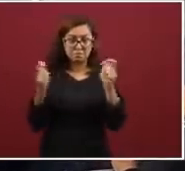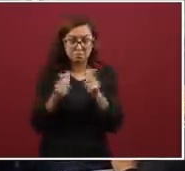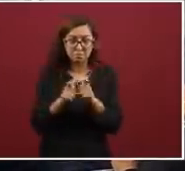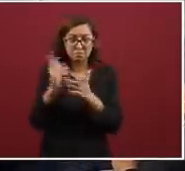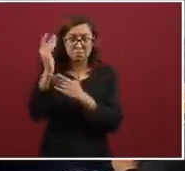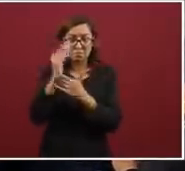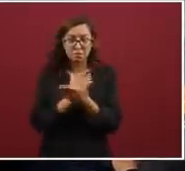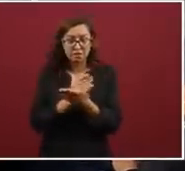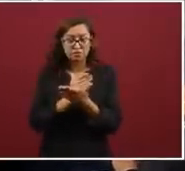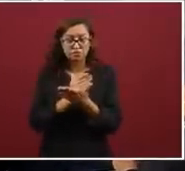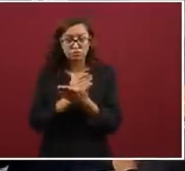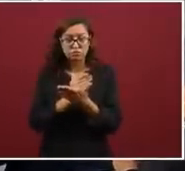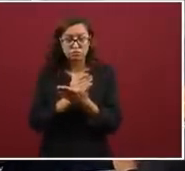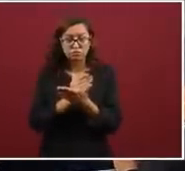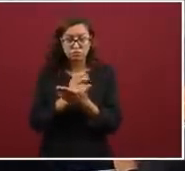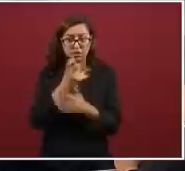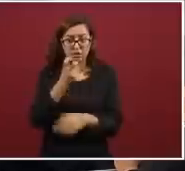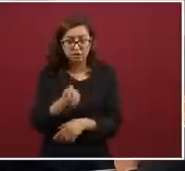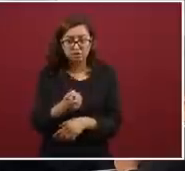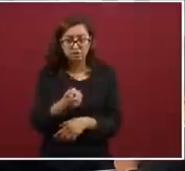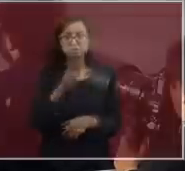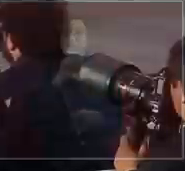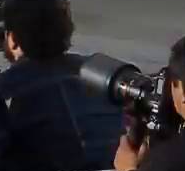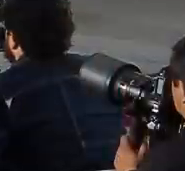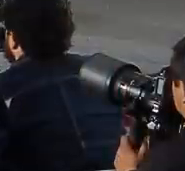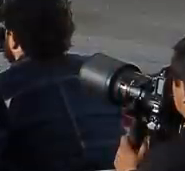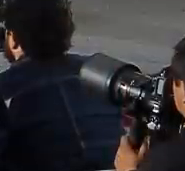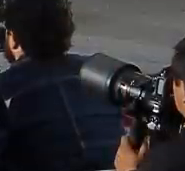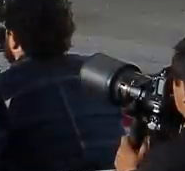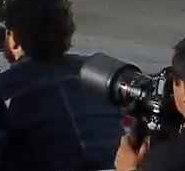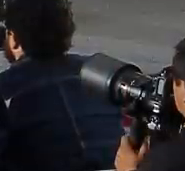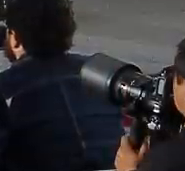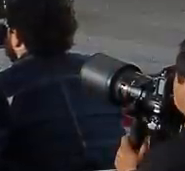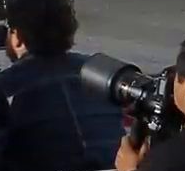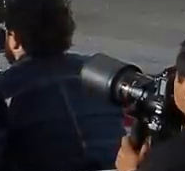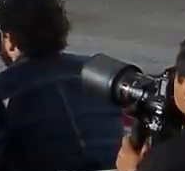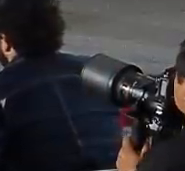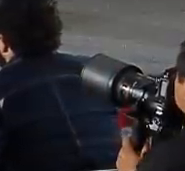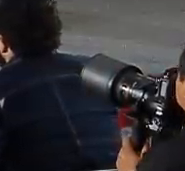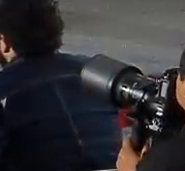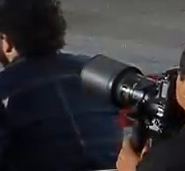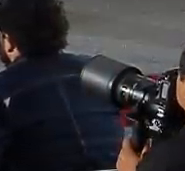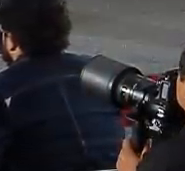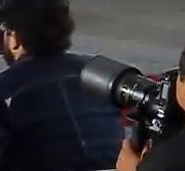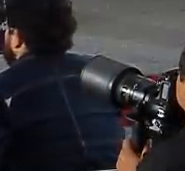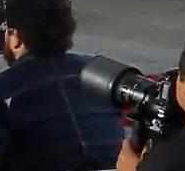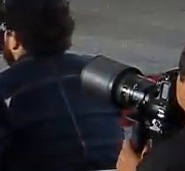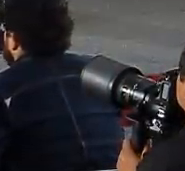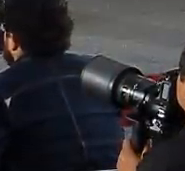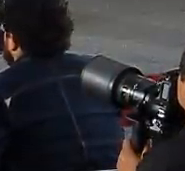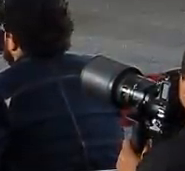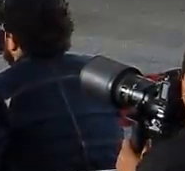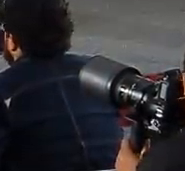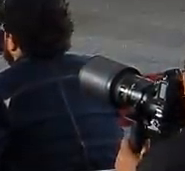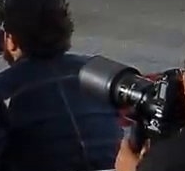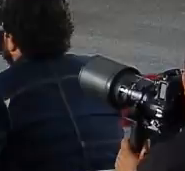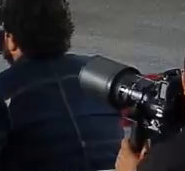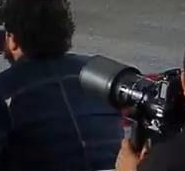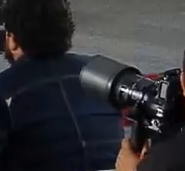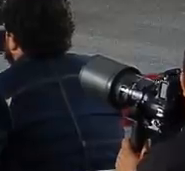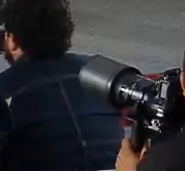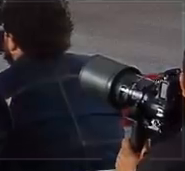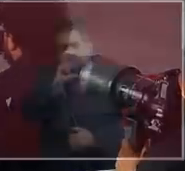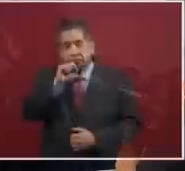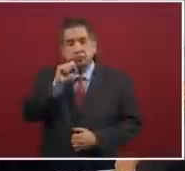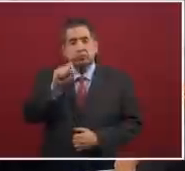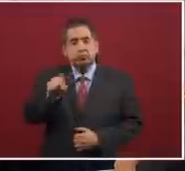Eso por un lado. También ha dicho que ya no hay guerra contra el crimen organizado, pero